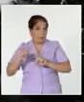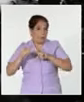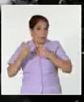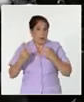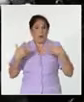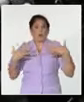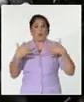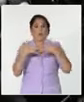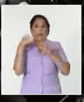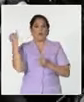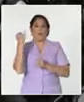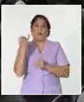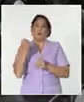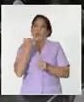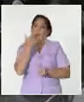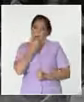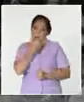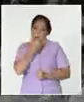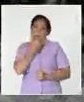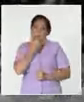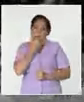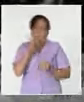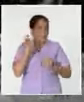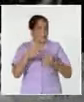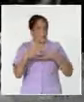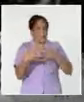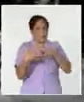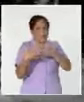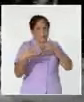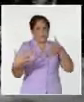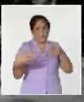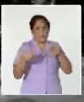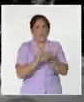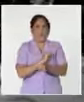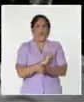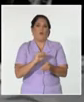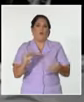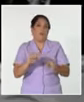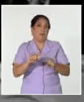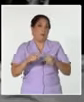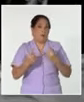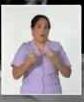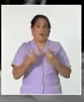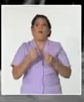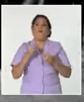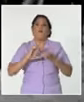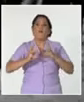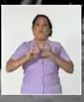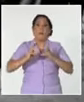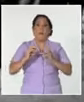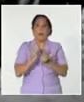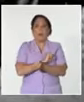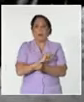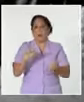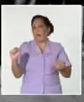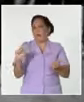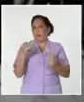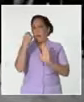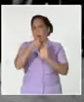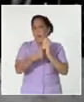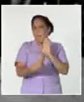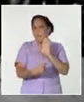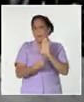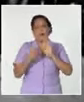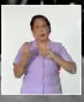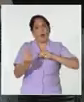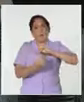relaciones internacionales se hace cada día más omnipresente por las peculiaridades de su expresión y los aspectos mutantes